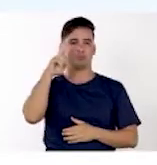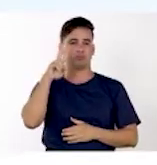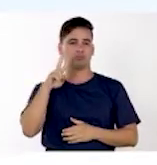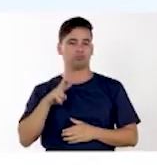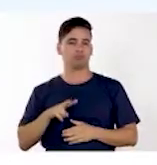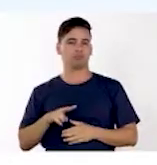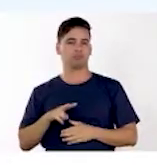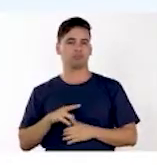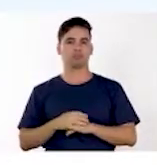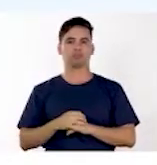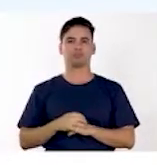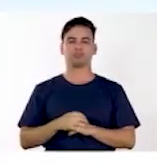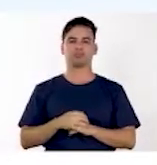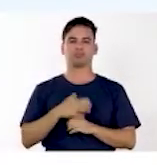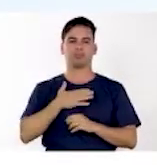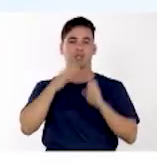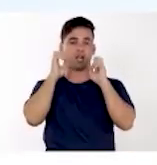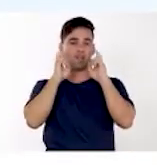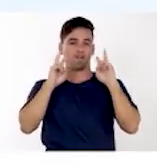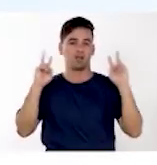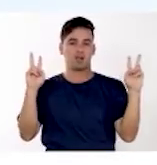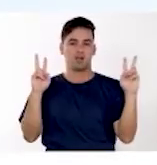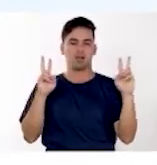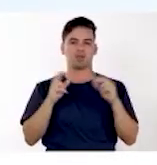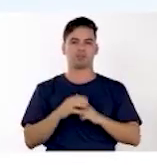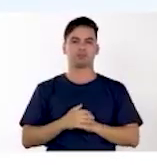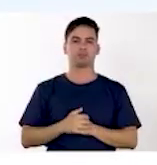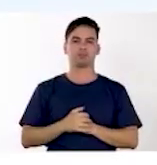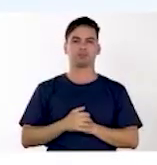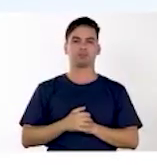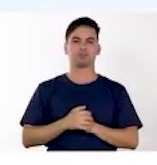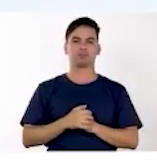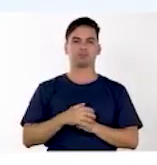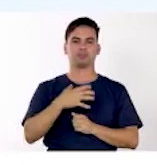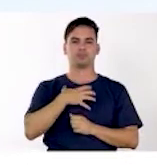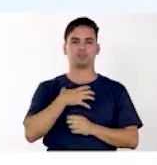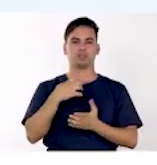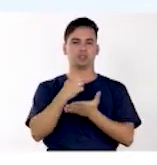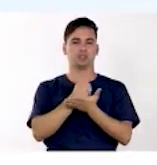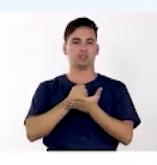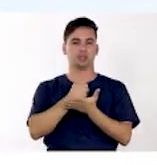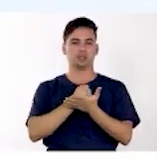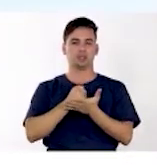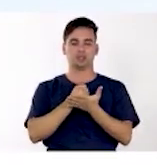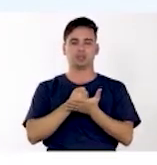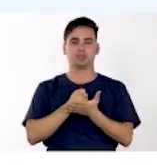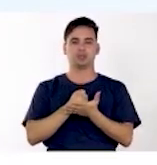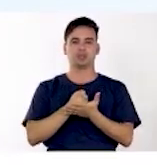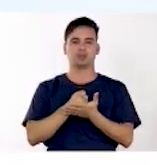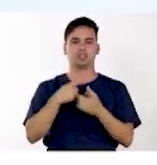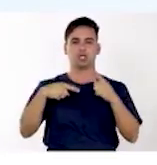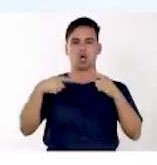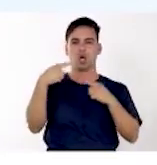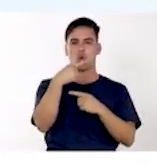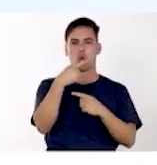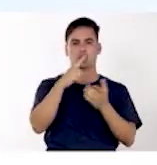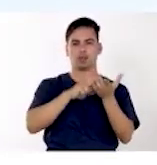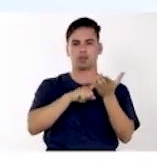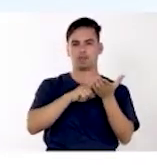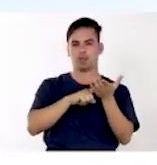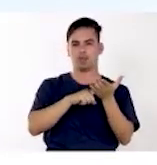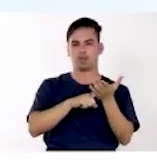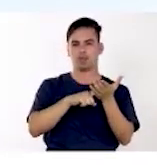relación violenta y de incomprensión del padre contra Gregorio Sansa. Un elemento que es fijo en